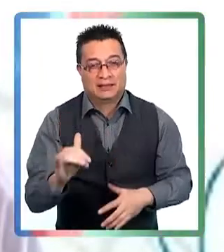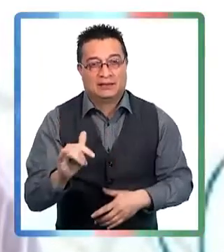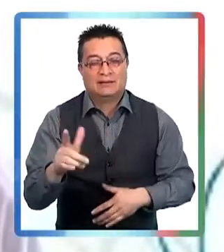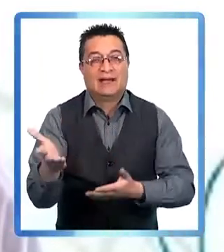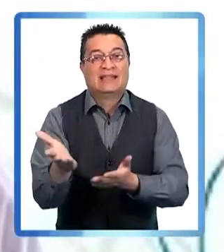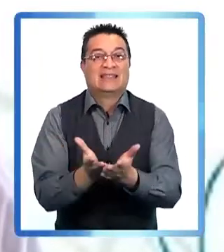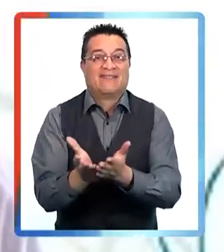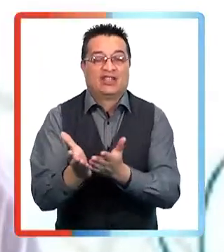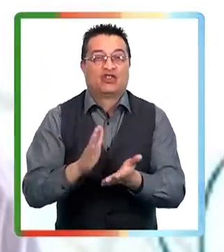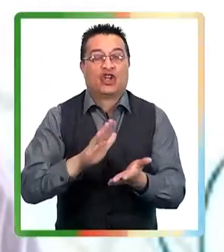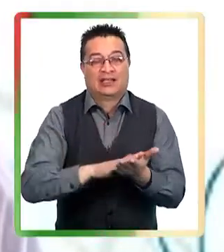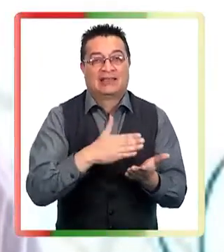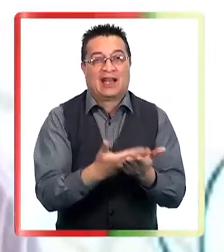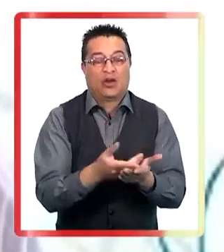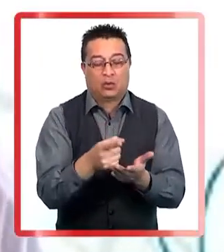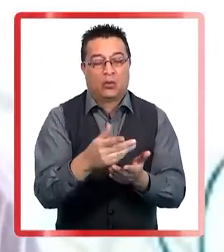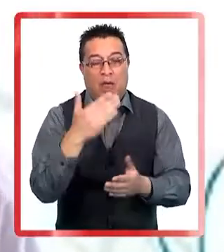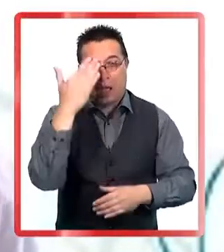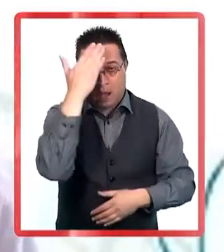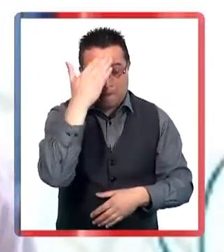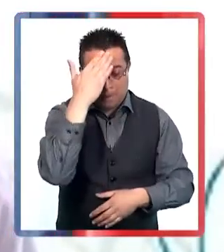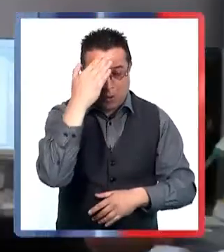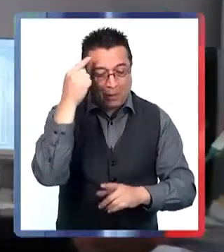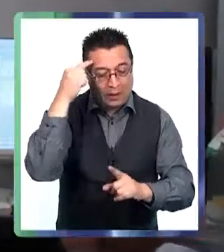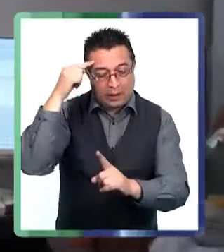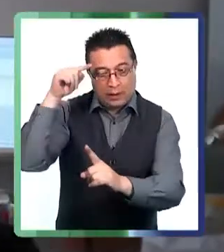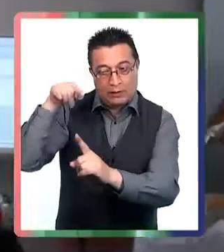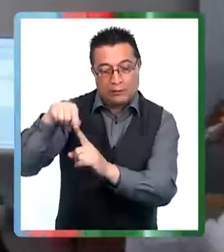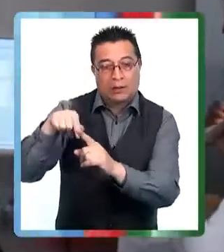los servicios de salud están